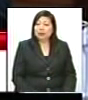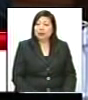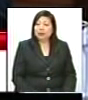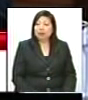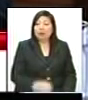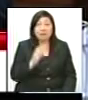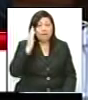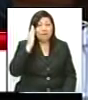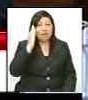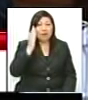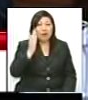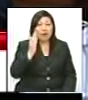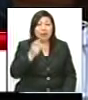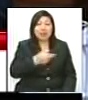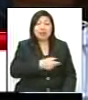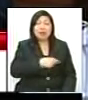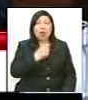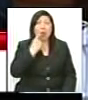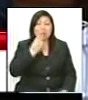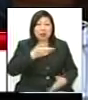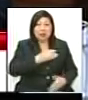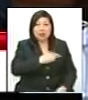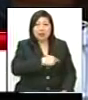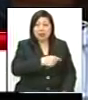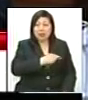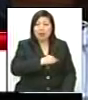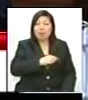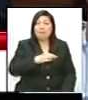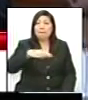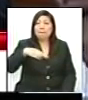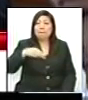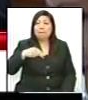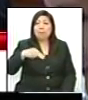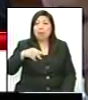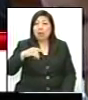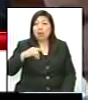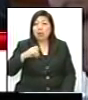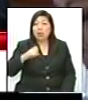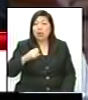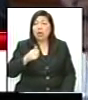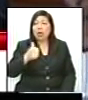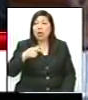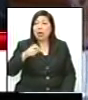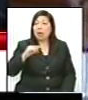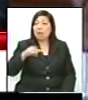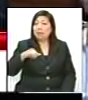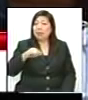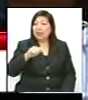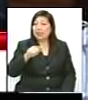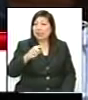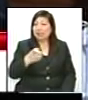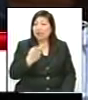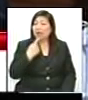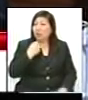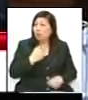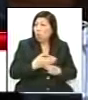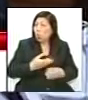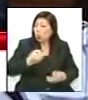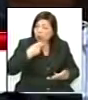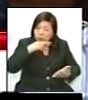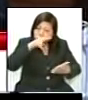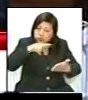jus filósofo español, el doctor Manuel Atienza. El doctor Manuel Atienza, cuando analiza nuestro sistema